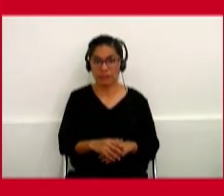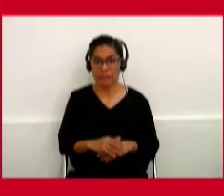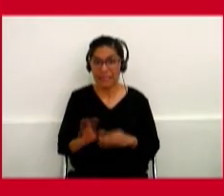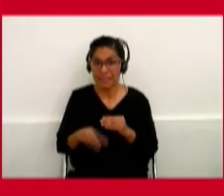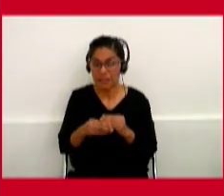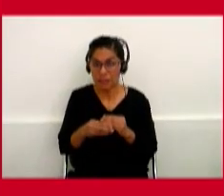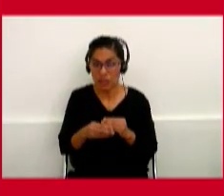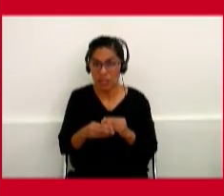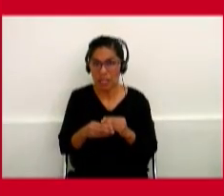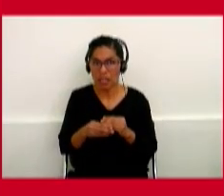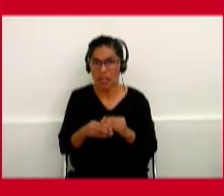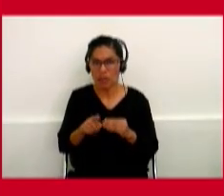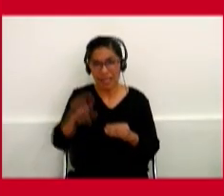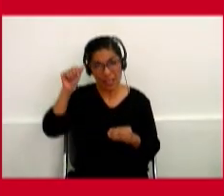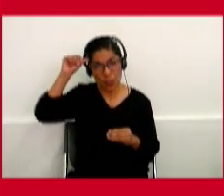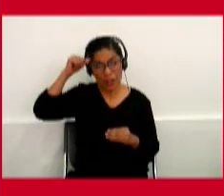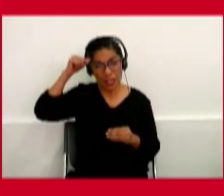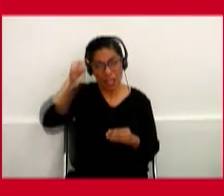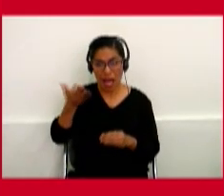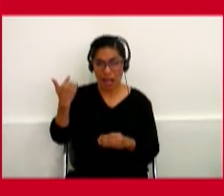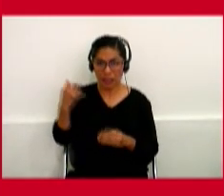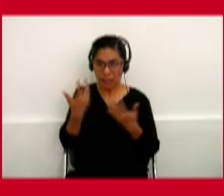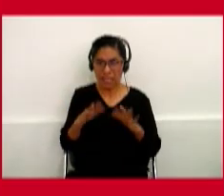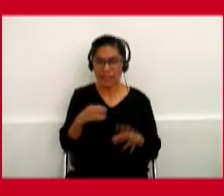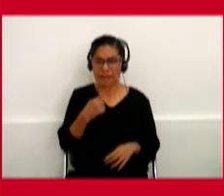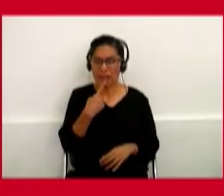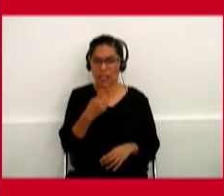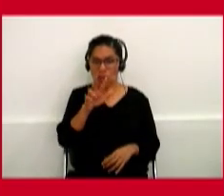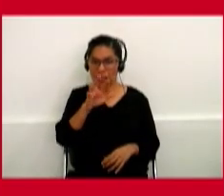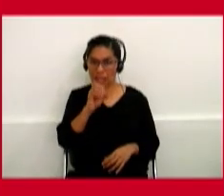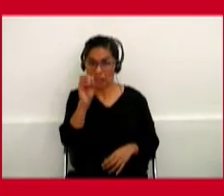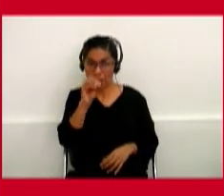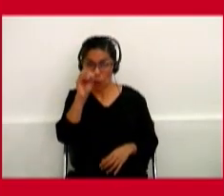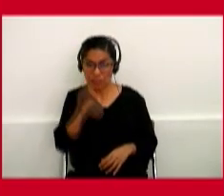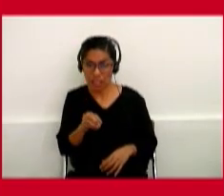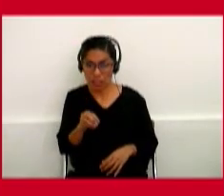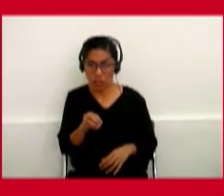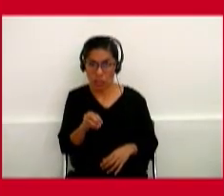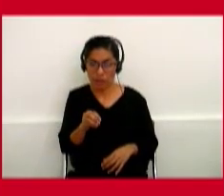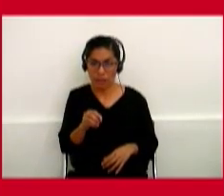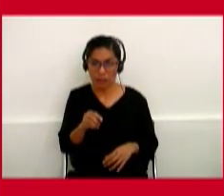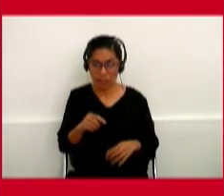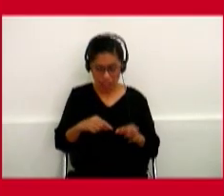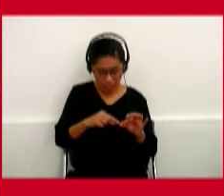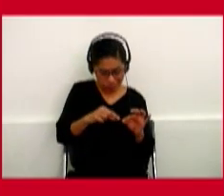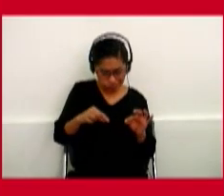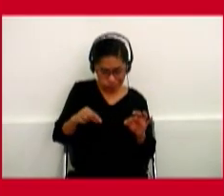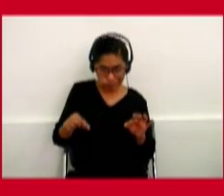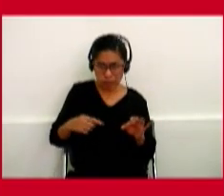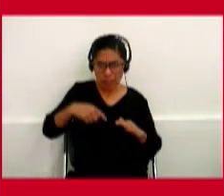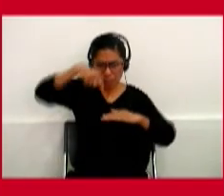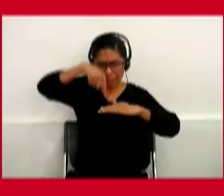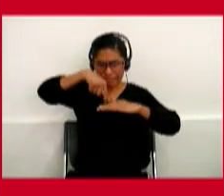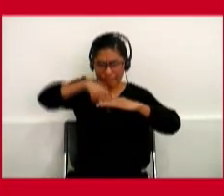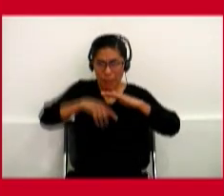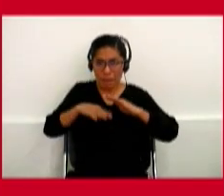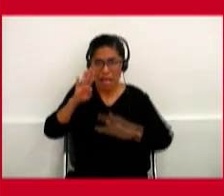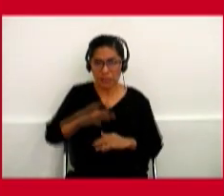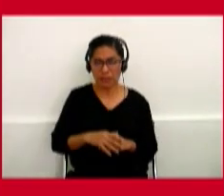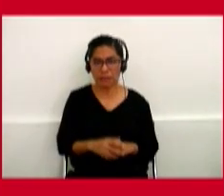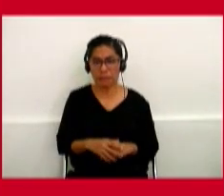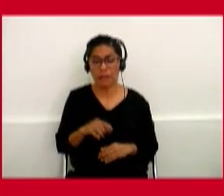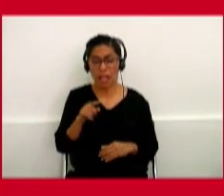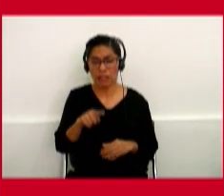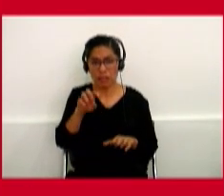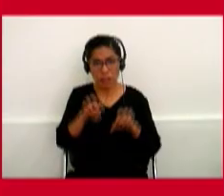eso, recuerdan también que se habló de 30% de desviación, de sobrerotura, de sobreexcavación. Hicimos una evaluación